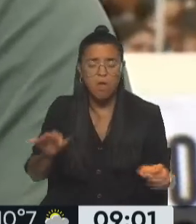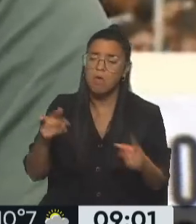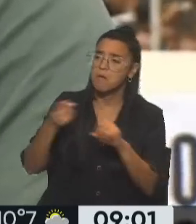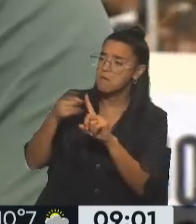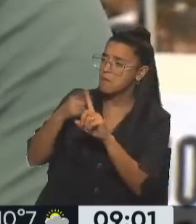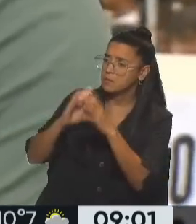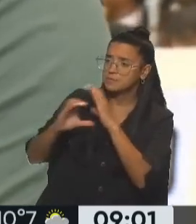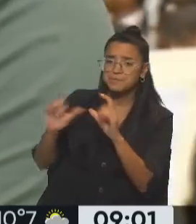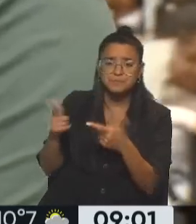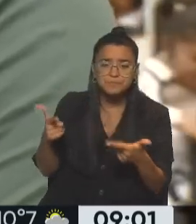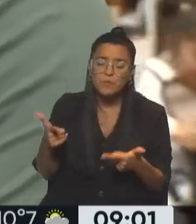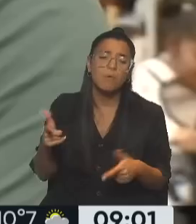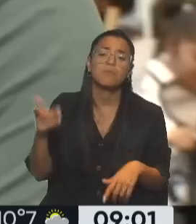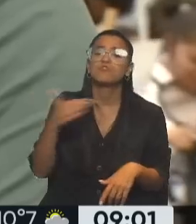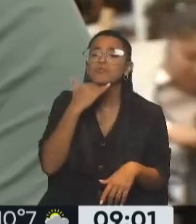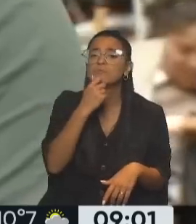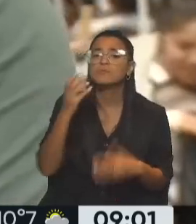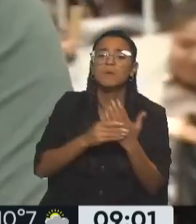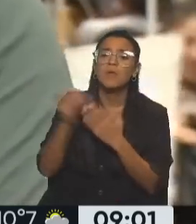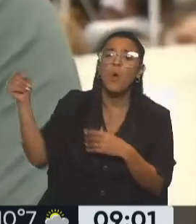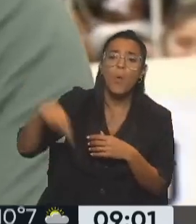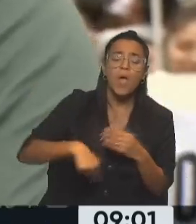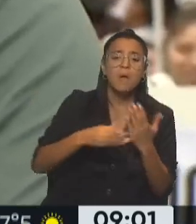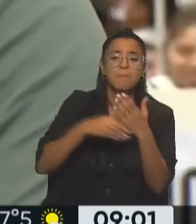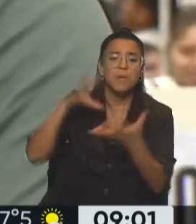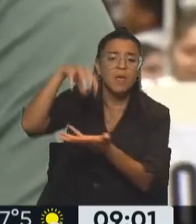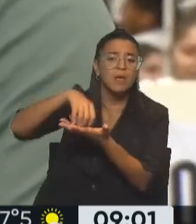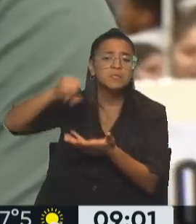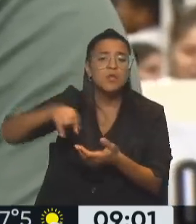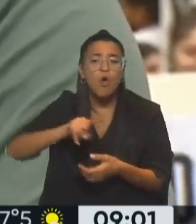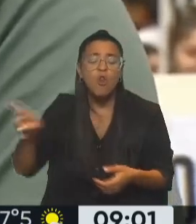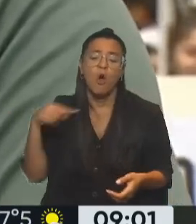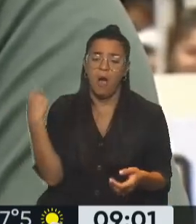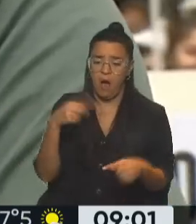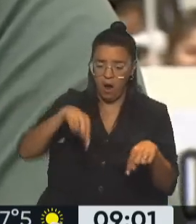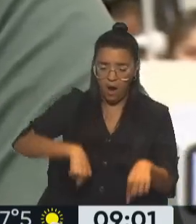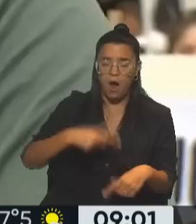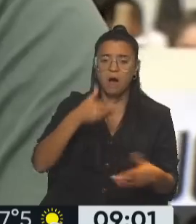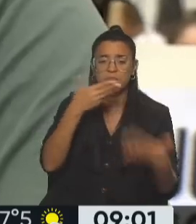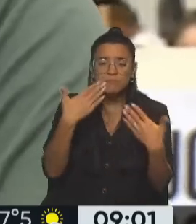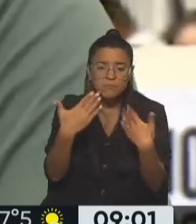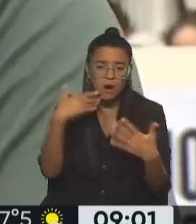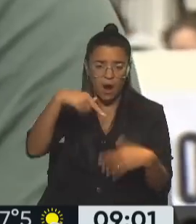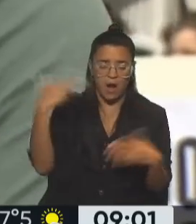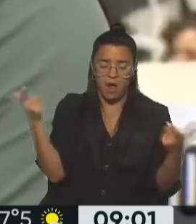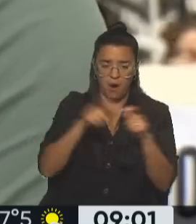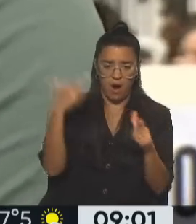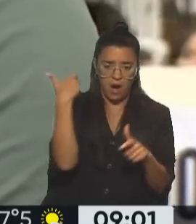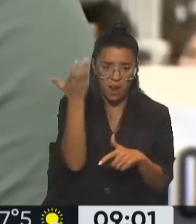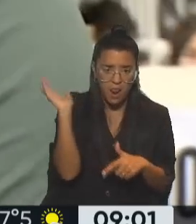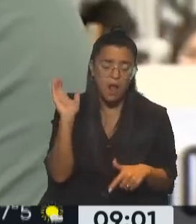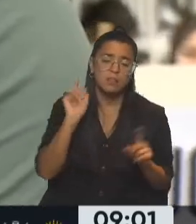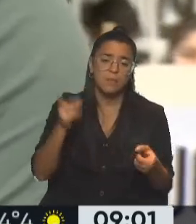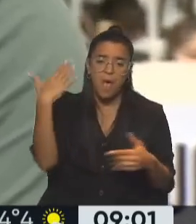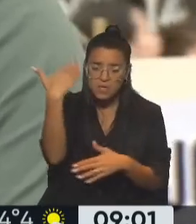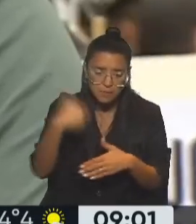comunicación. No sabemos si la ministra va a venir al ministerio. Estamos discutiendo ahora en una reunión general que hay aquí y en las asambleas que se